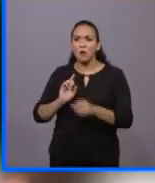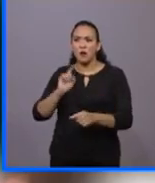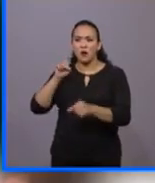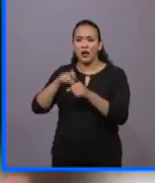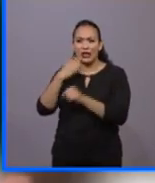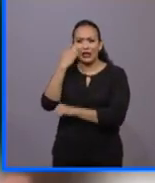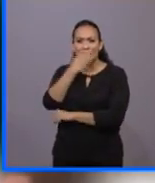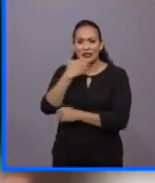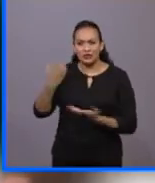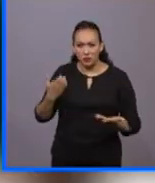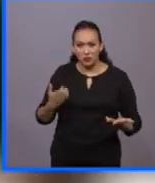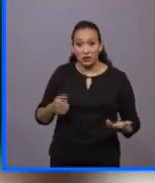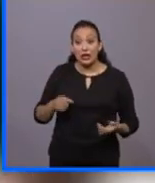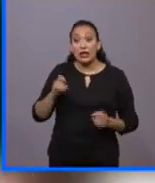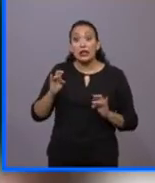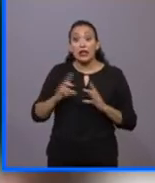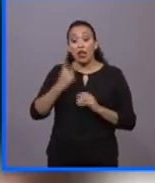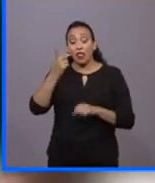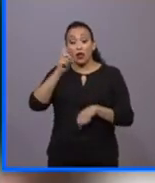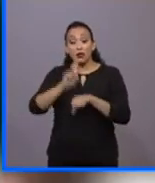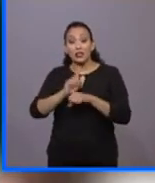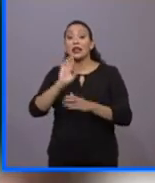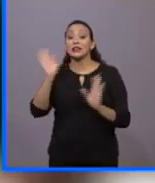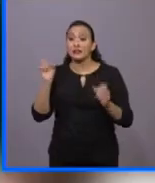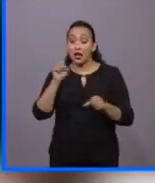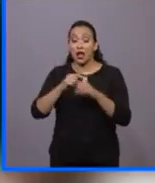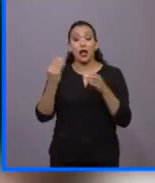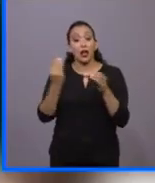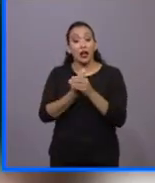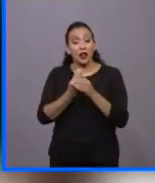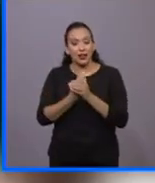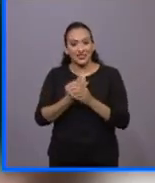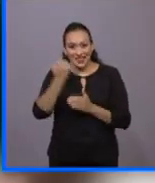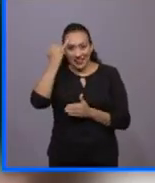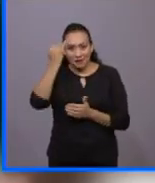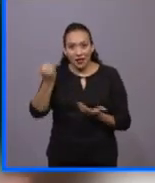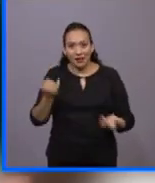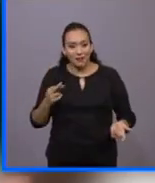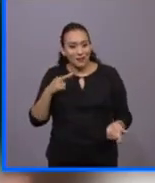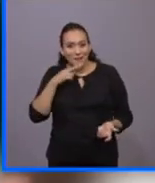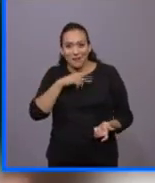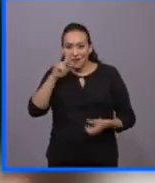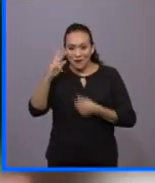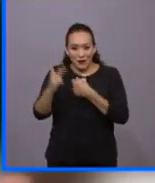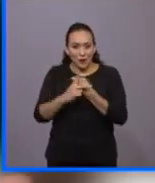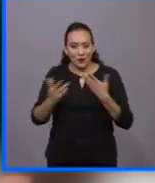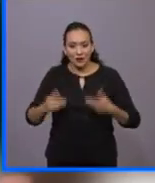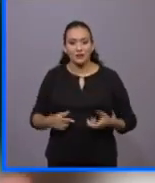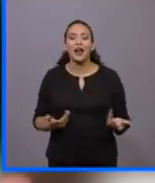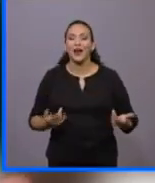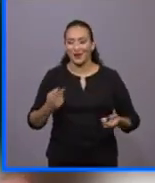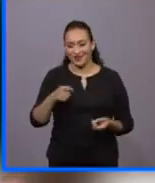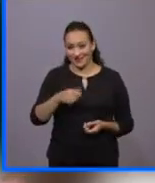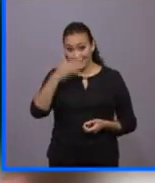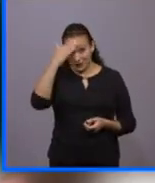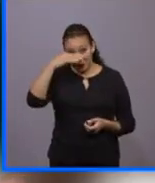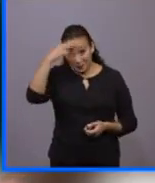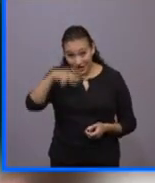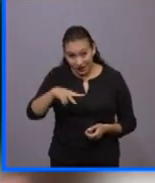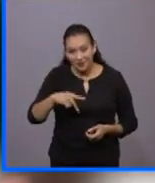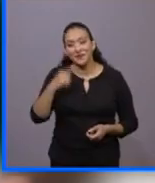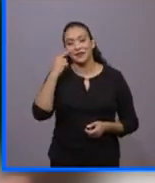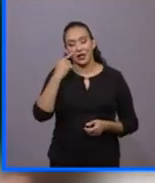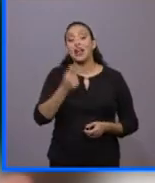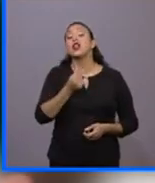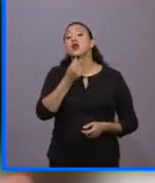polaco y a los 2 días ya estar tomando clases, ¿no? Eso es un ejemplo de buena práctica. En México, los niños